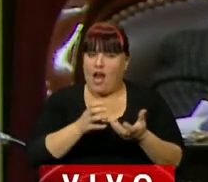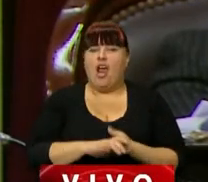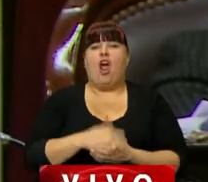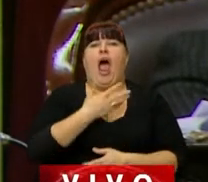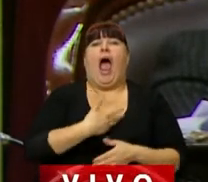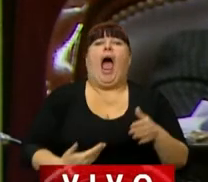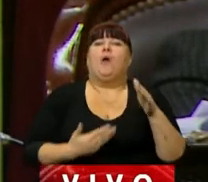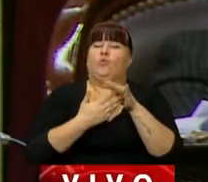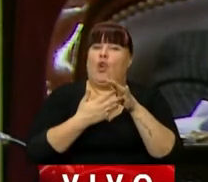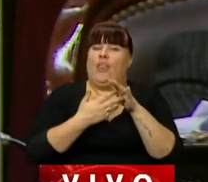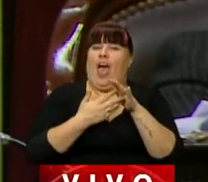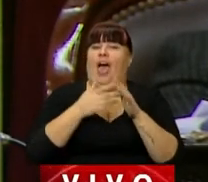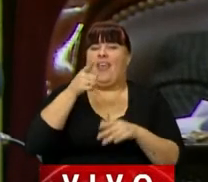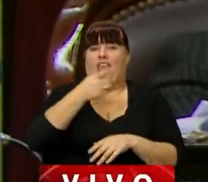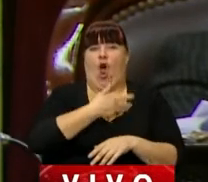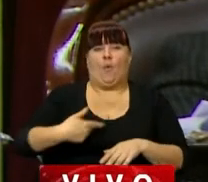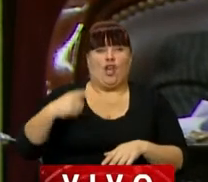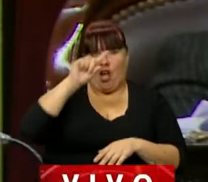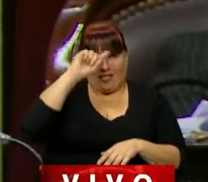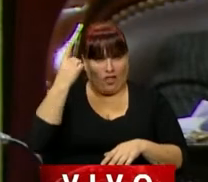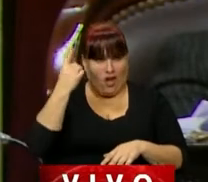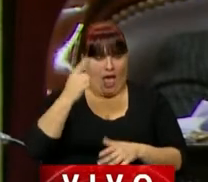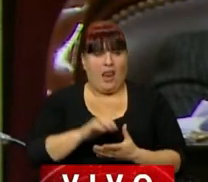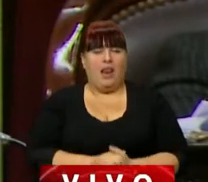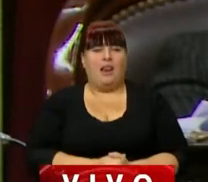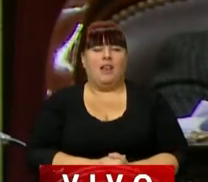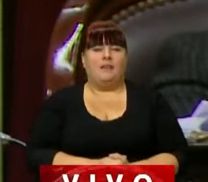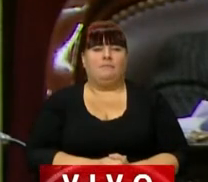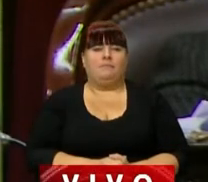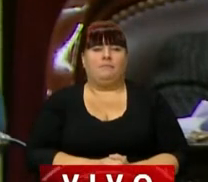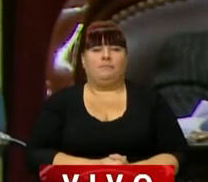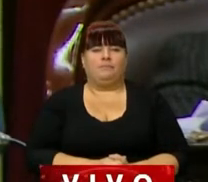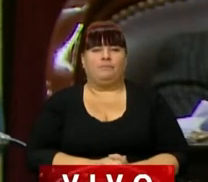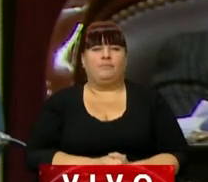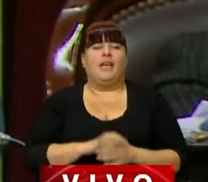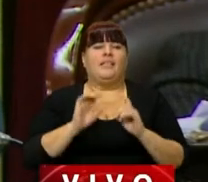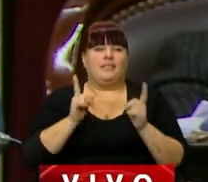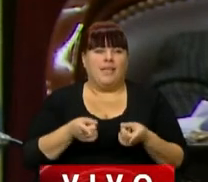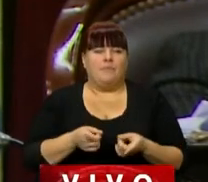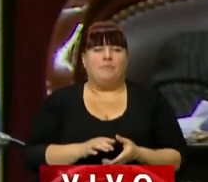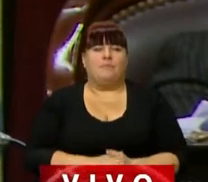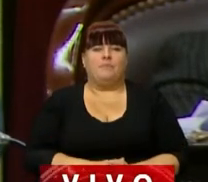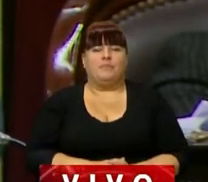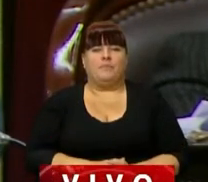las autoridades del gobierno nacional y sobre todo